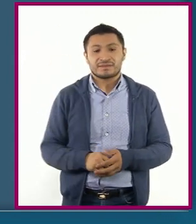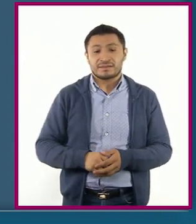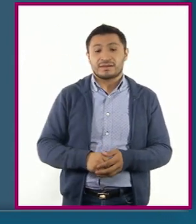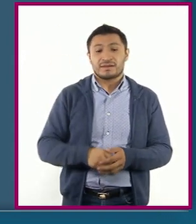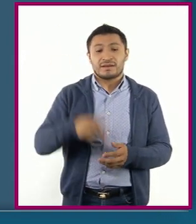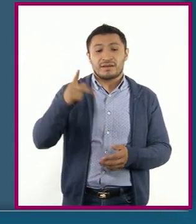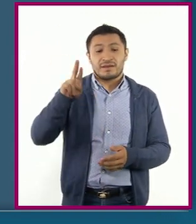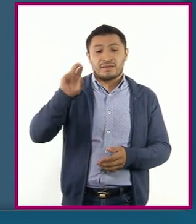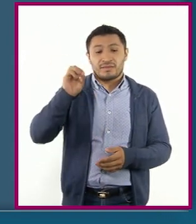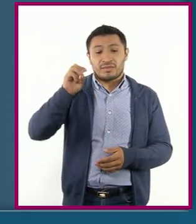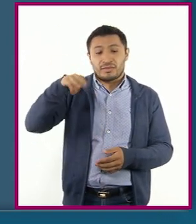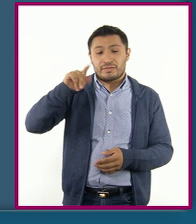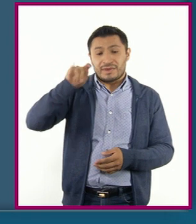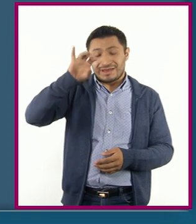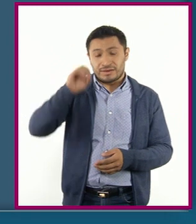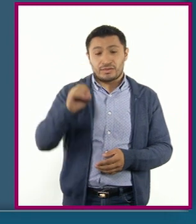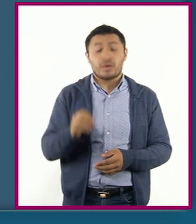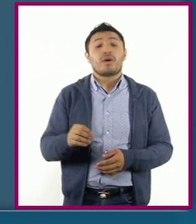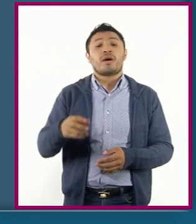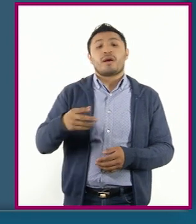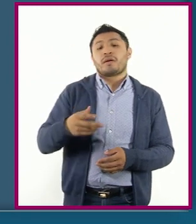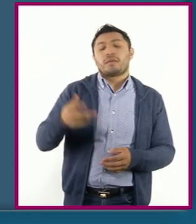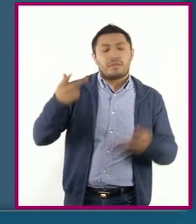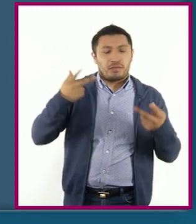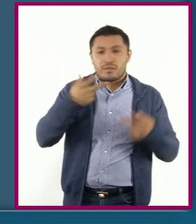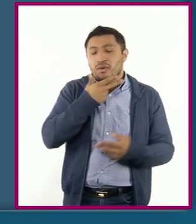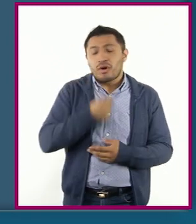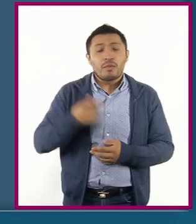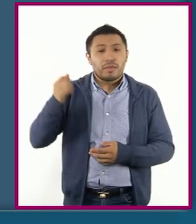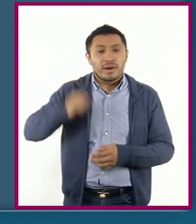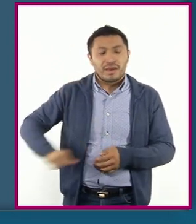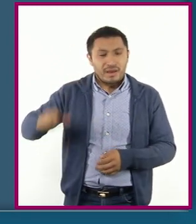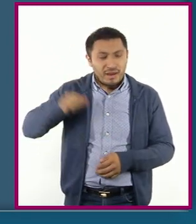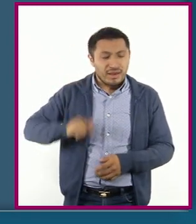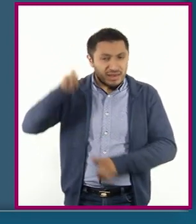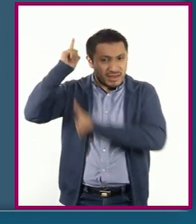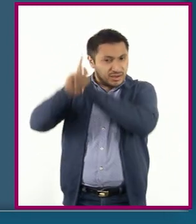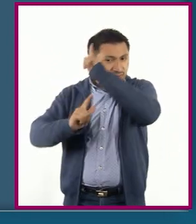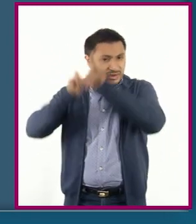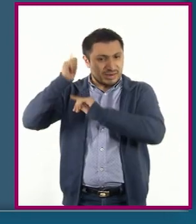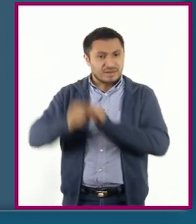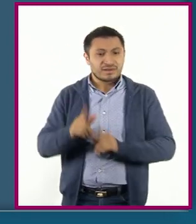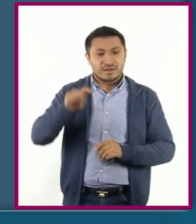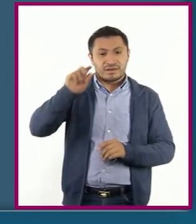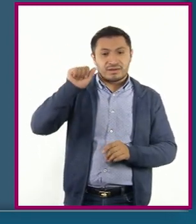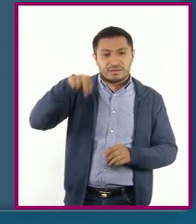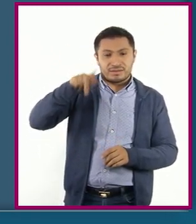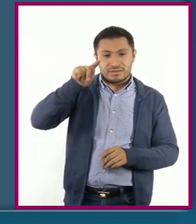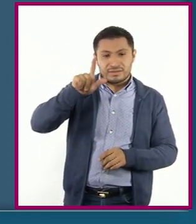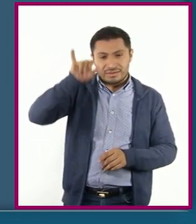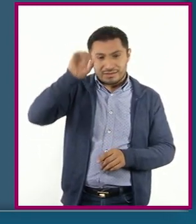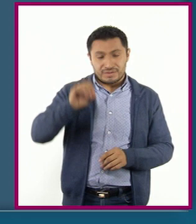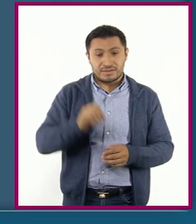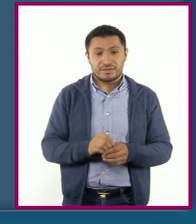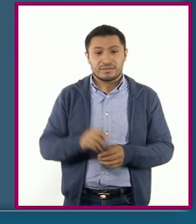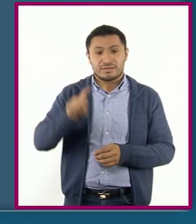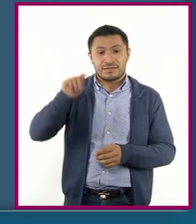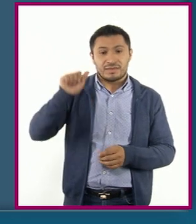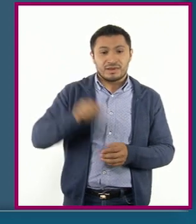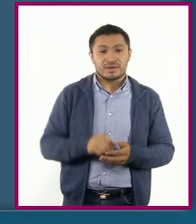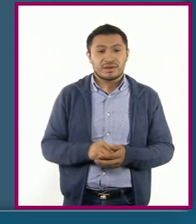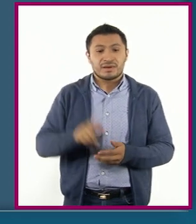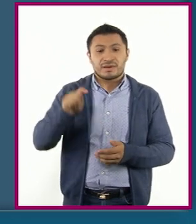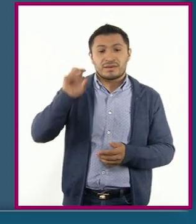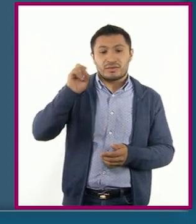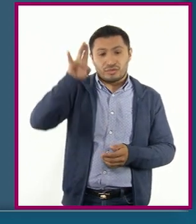Prometeo, Prometeo, personaje de la mitología griega; Tantalio, de Tantalo; Torio,